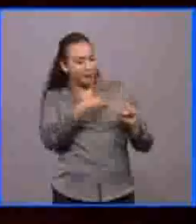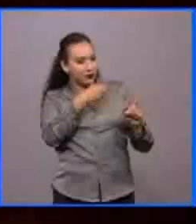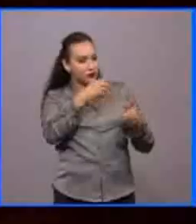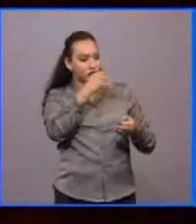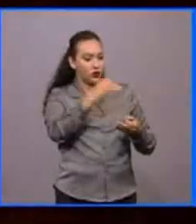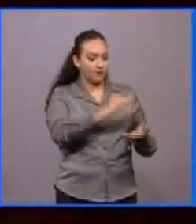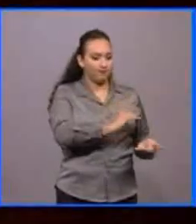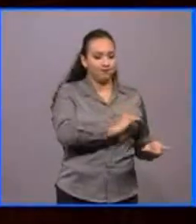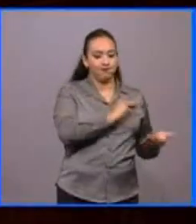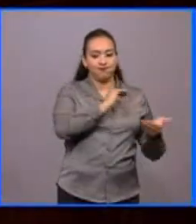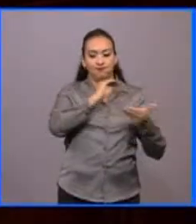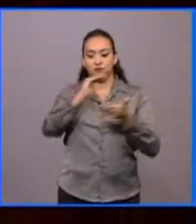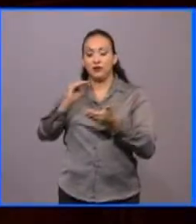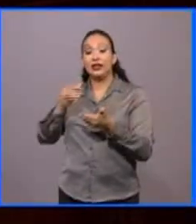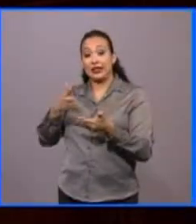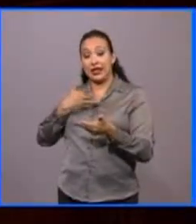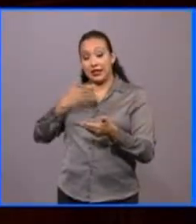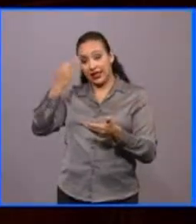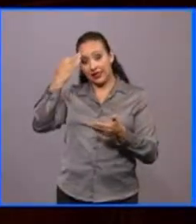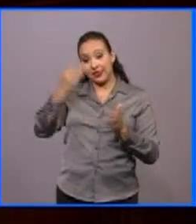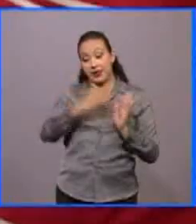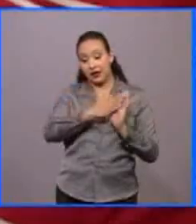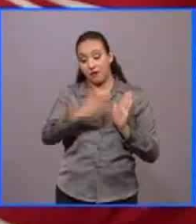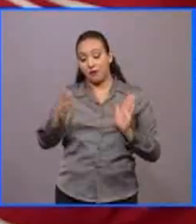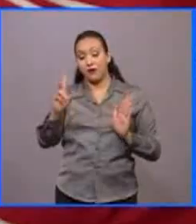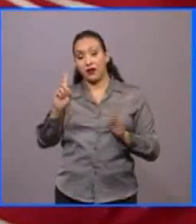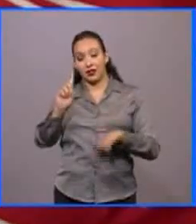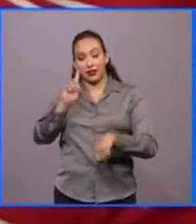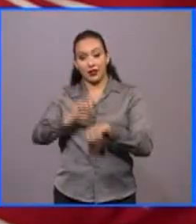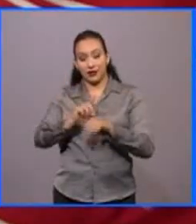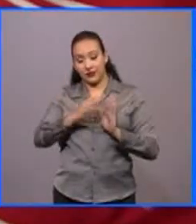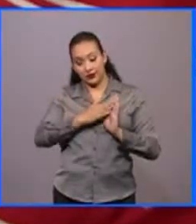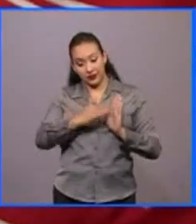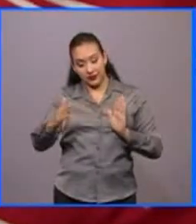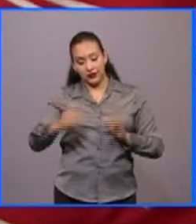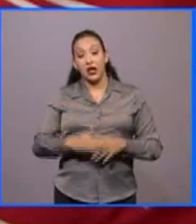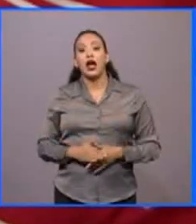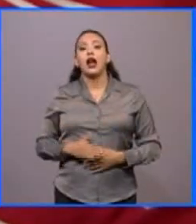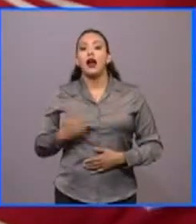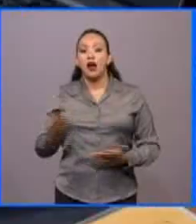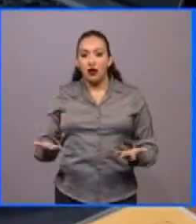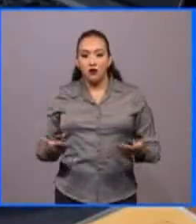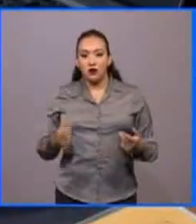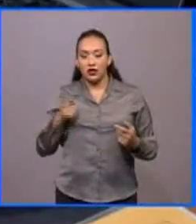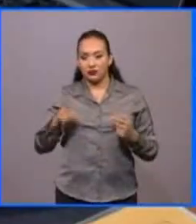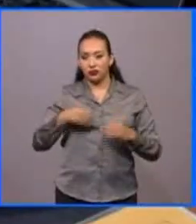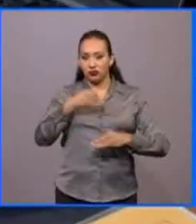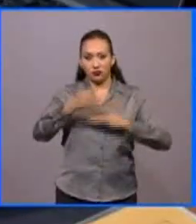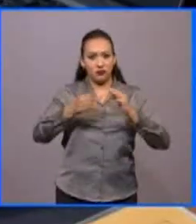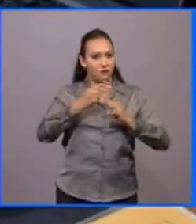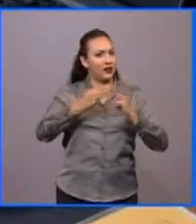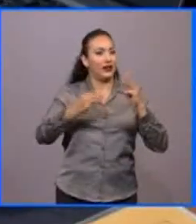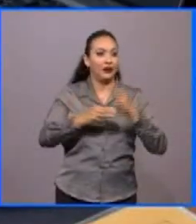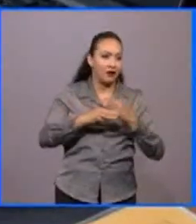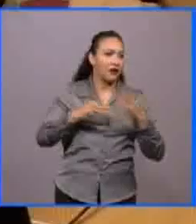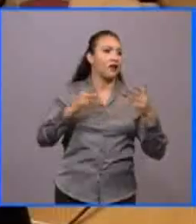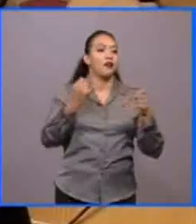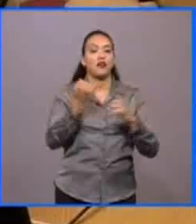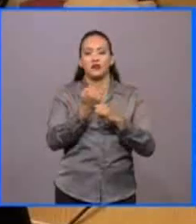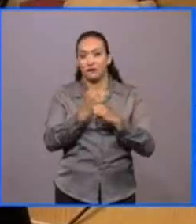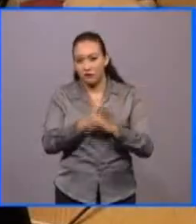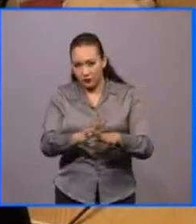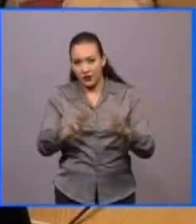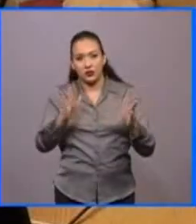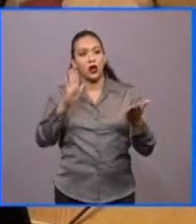la nueva disposición en un plazo no mayor de 30 días. Ante el cambio, se deberá formalizar la entrega de recursos,